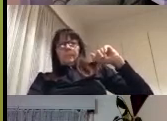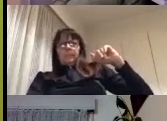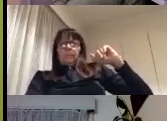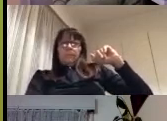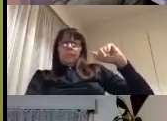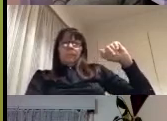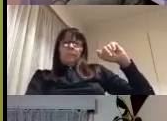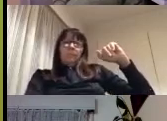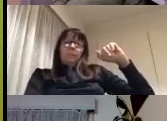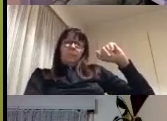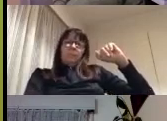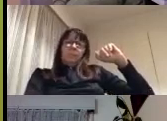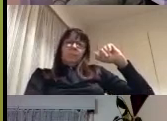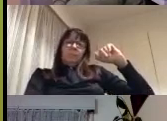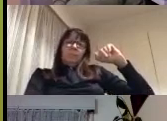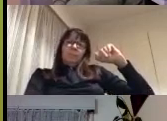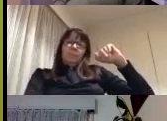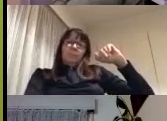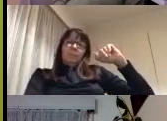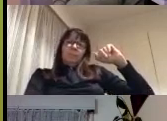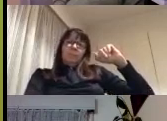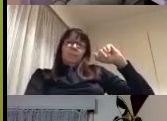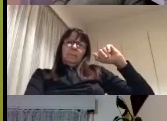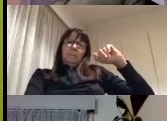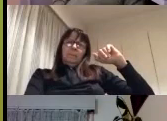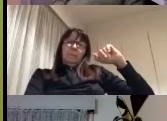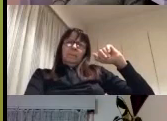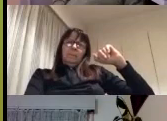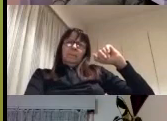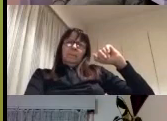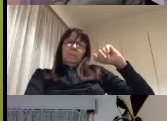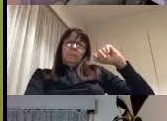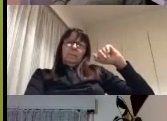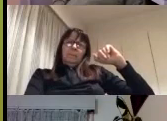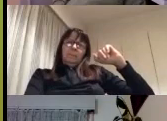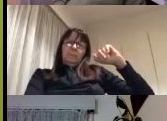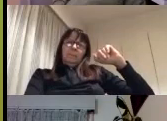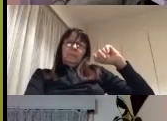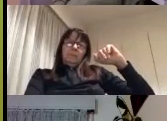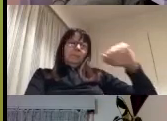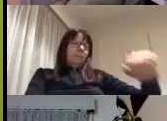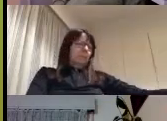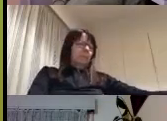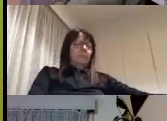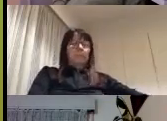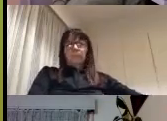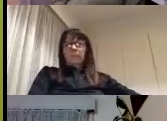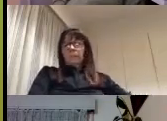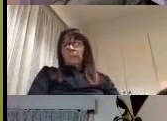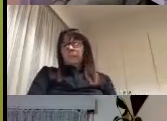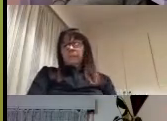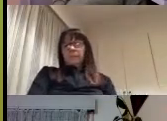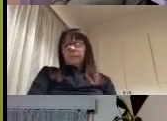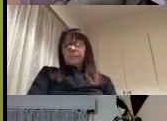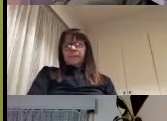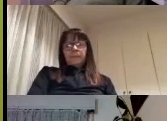lo vimos ahí también en el salto del caleño de los caleños que es donde